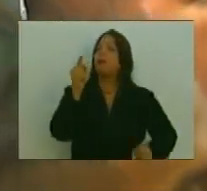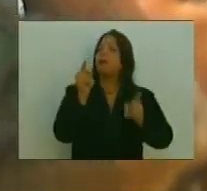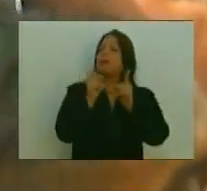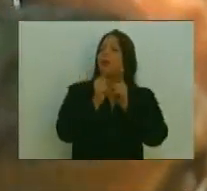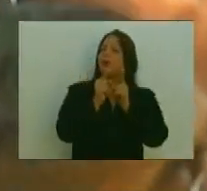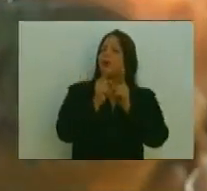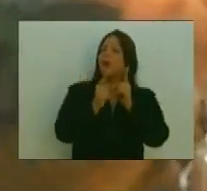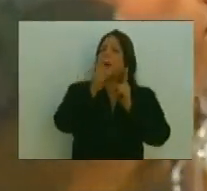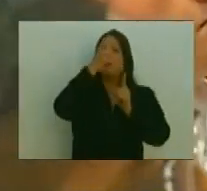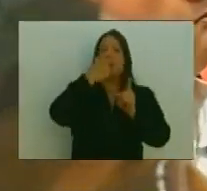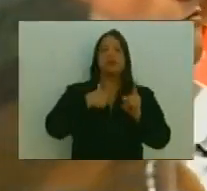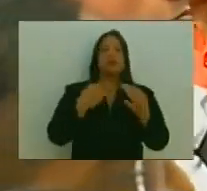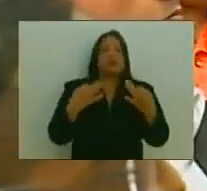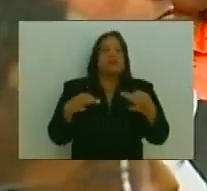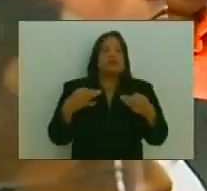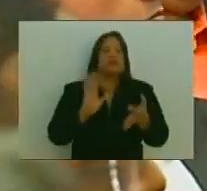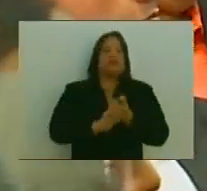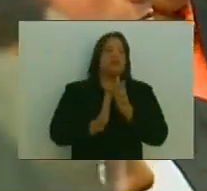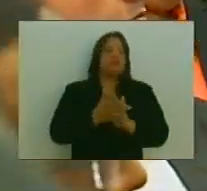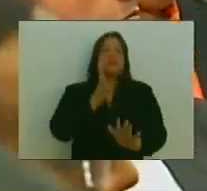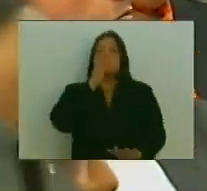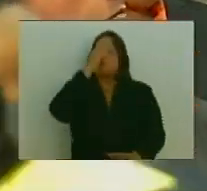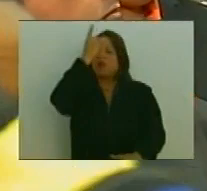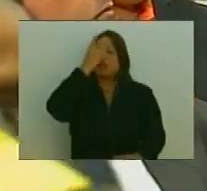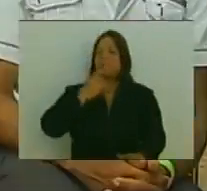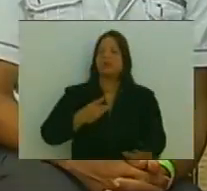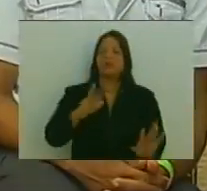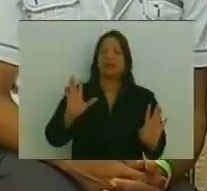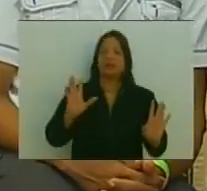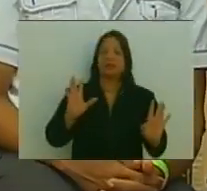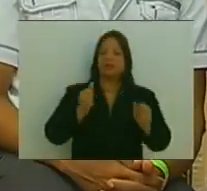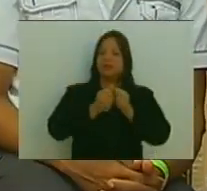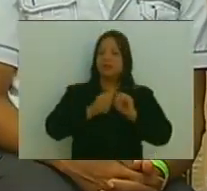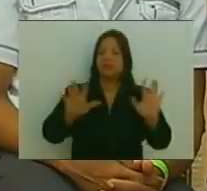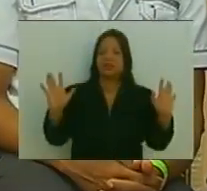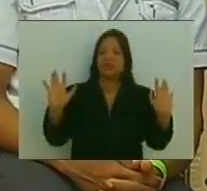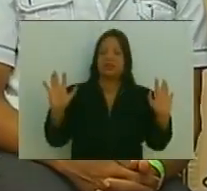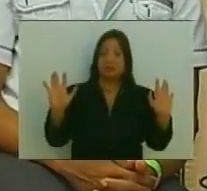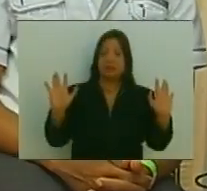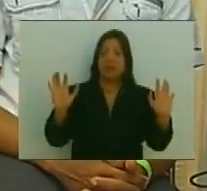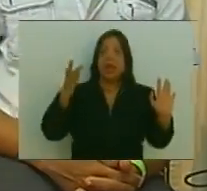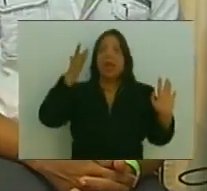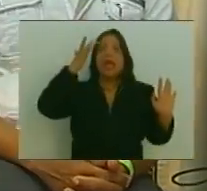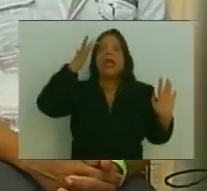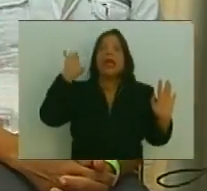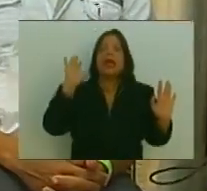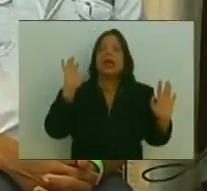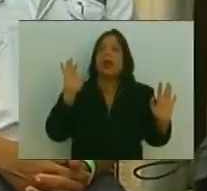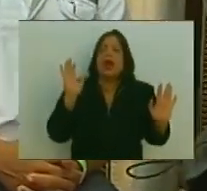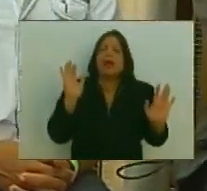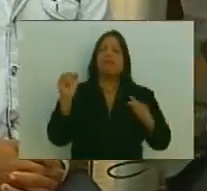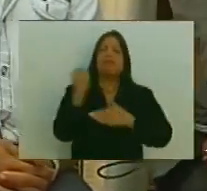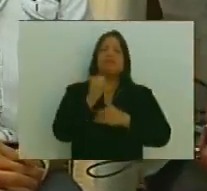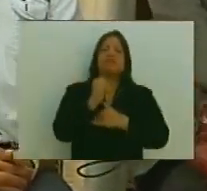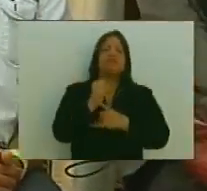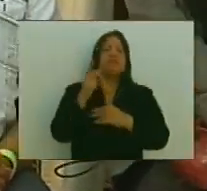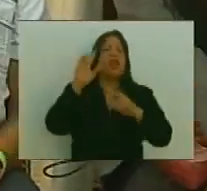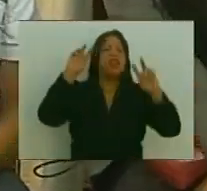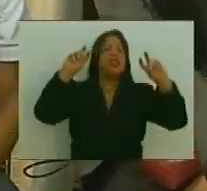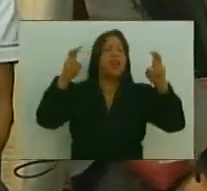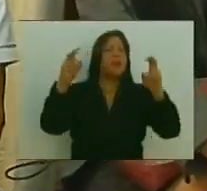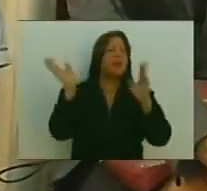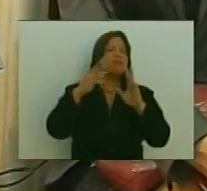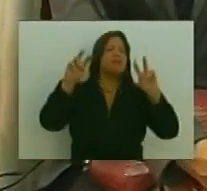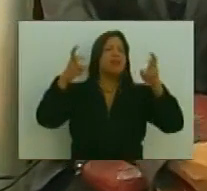Cuando somos personas convencionales, quizás no lo hacemos porque creemos que no es conveniente o es un